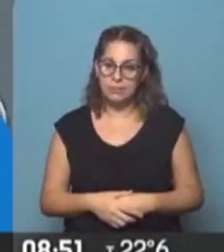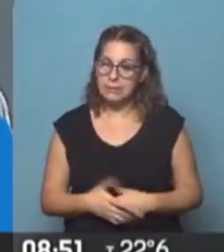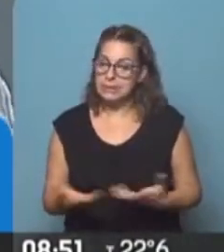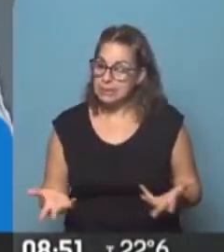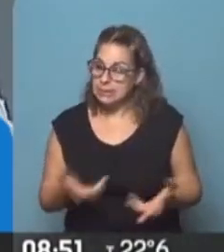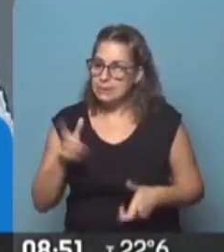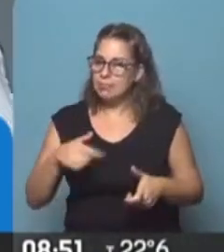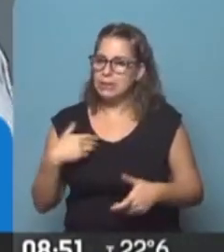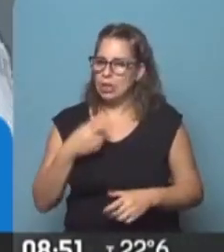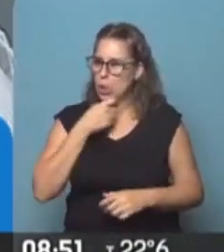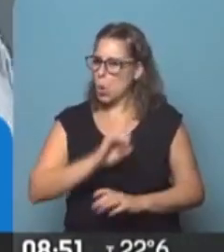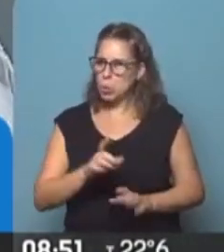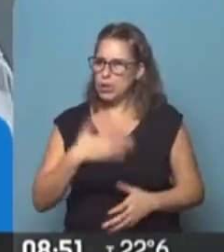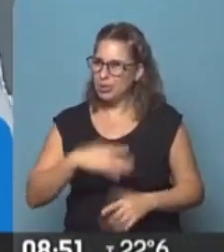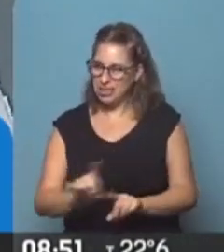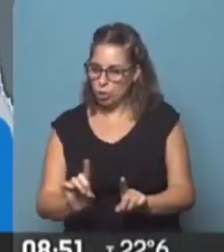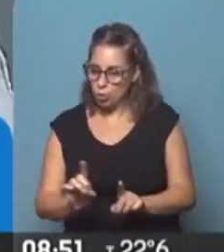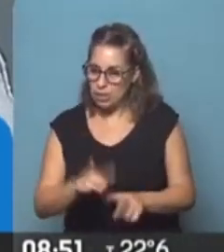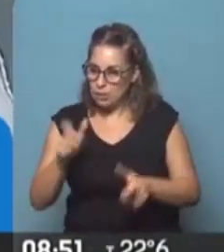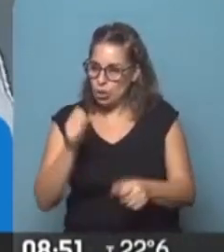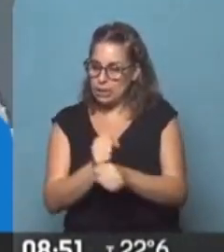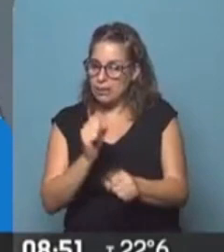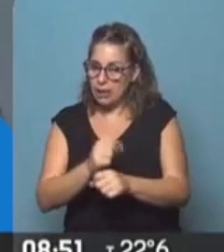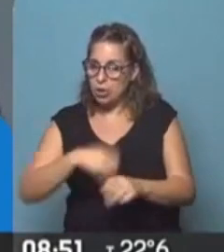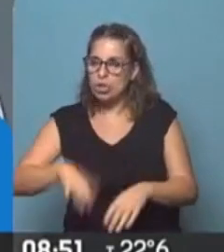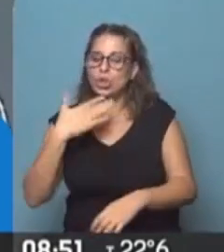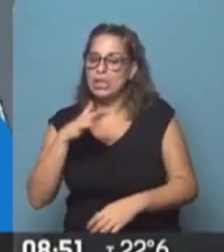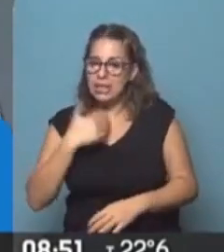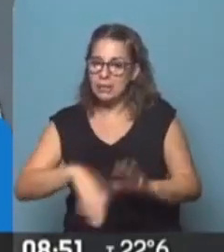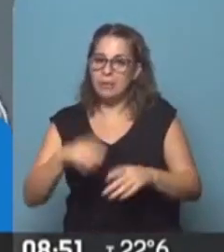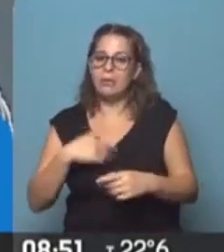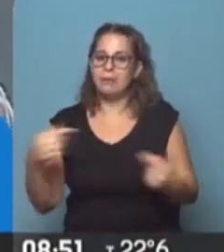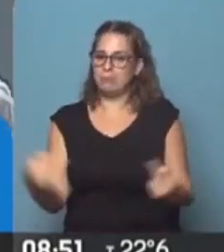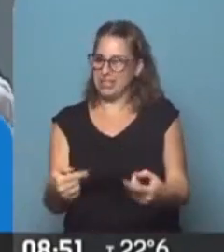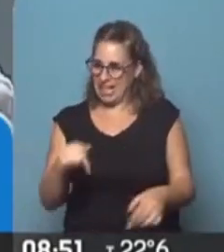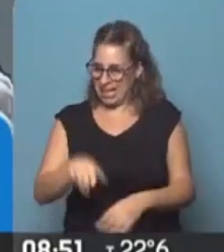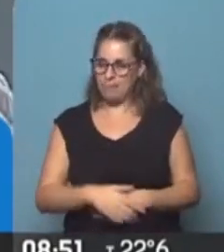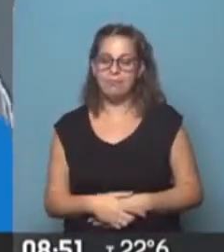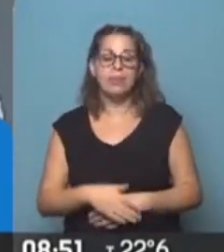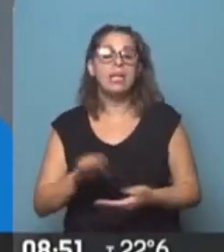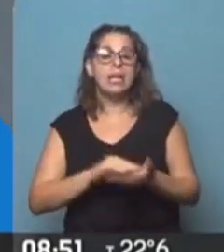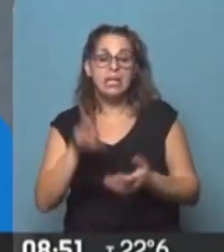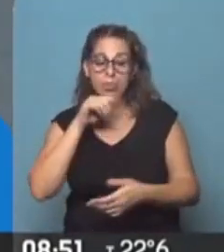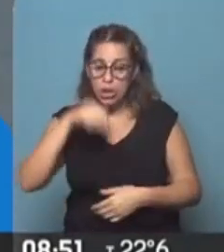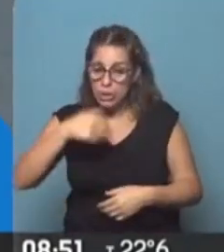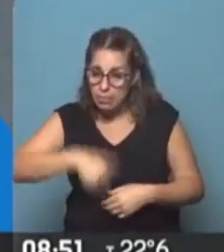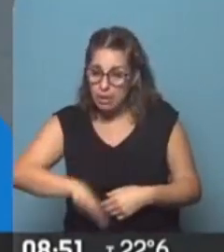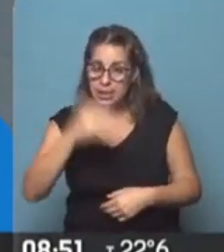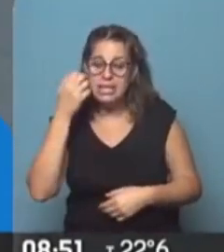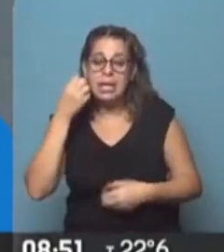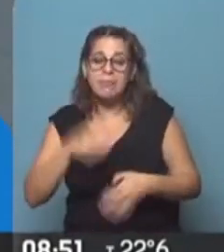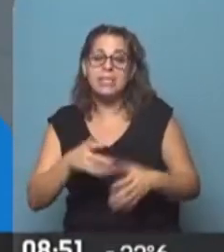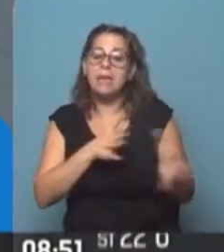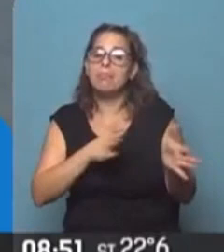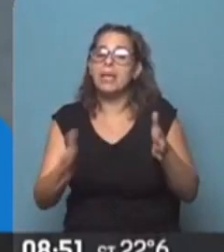entre los trabajadores, y en ese sentido es lo que vamos a entender que se va a contrastar mucho aquí. Diputada, a partir del día de hoy empieza ya el periodo en el